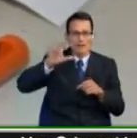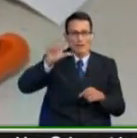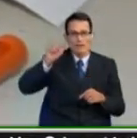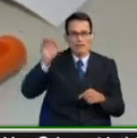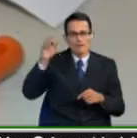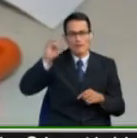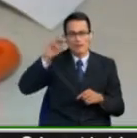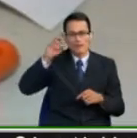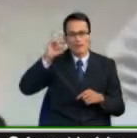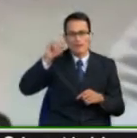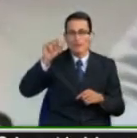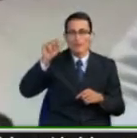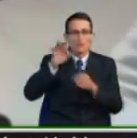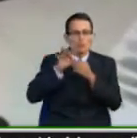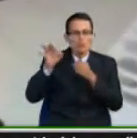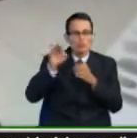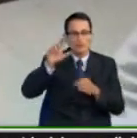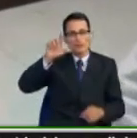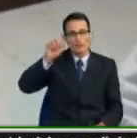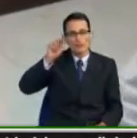municipio de Landazuri.